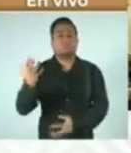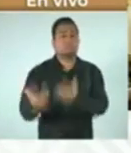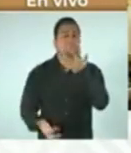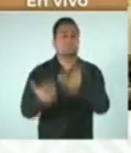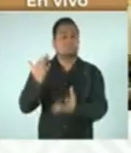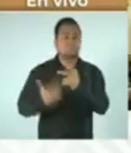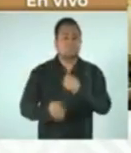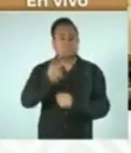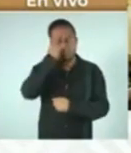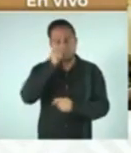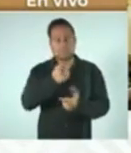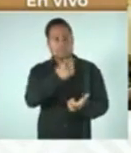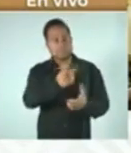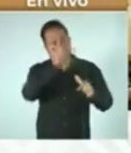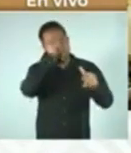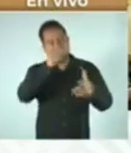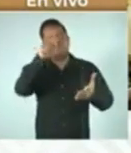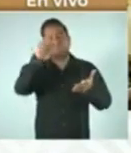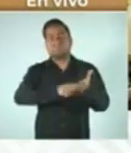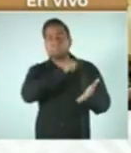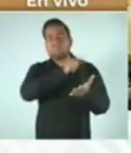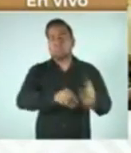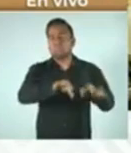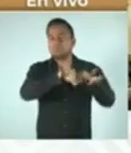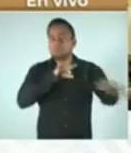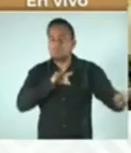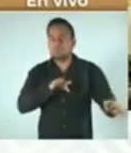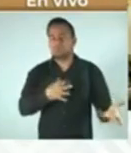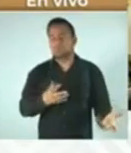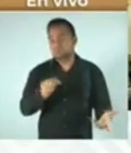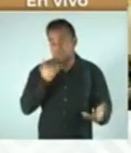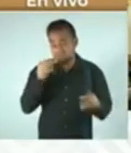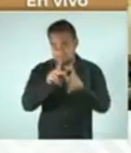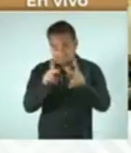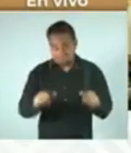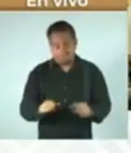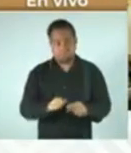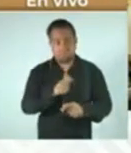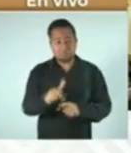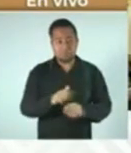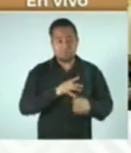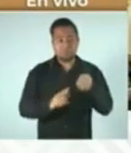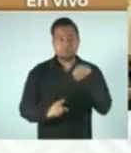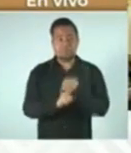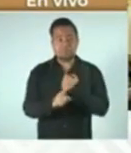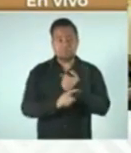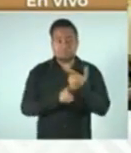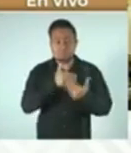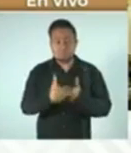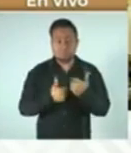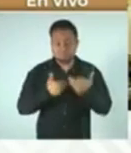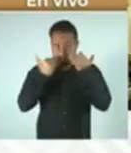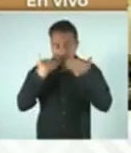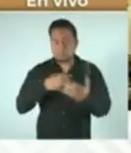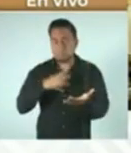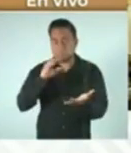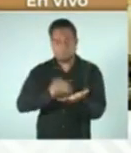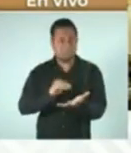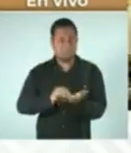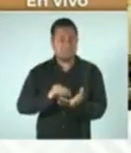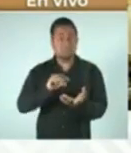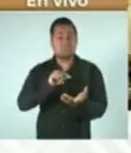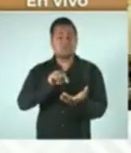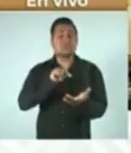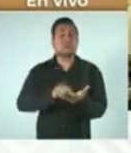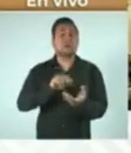para boicotear la posibilidad de un acuerdo de paz y generar todo este contexto que estamos viviendo en San Miguel